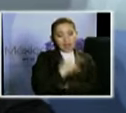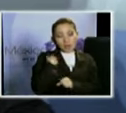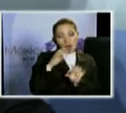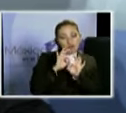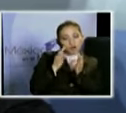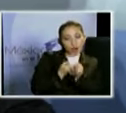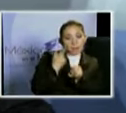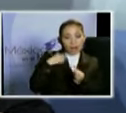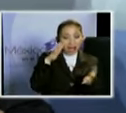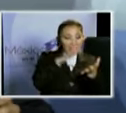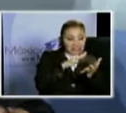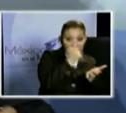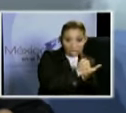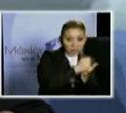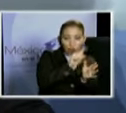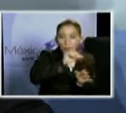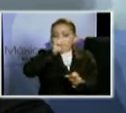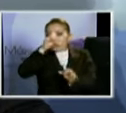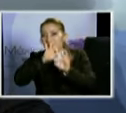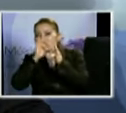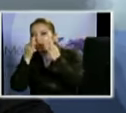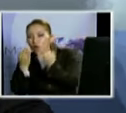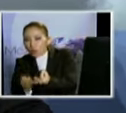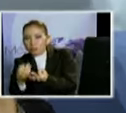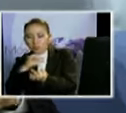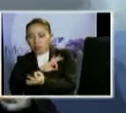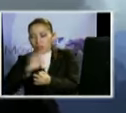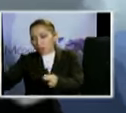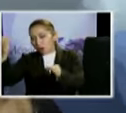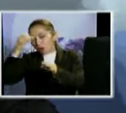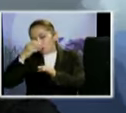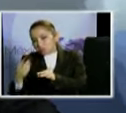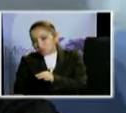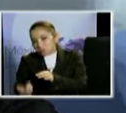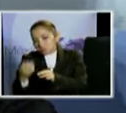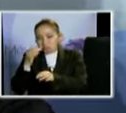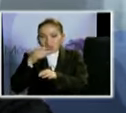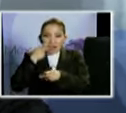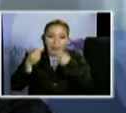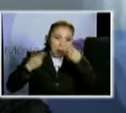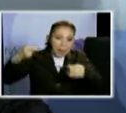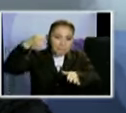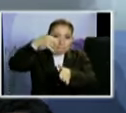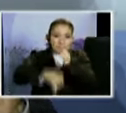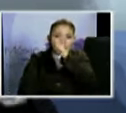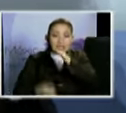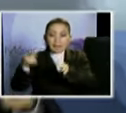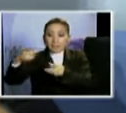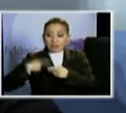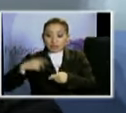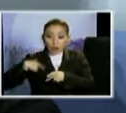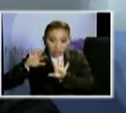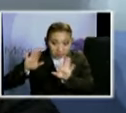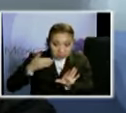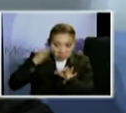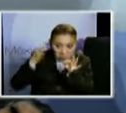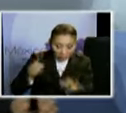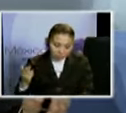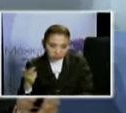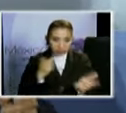al encarcelamiento, con todo gusto podemos abundar, y programas de reinserción a la sociedad, las actividades